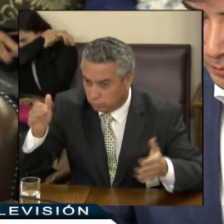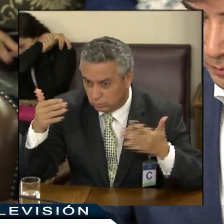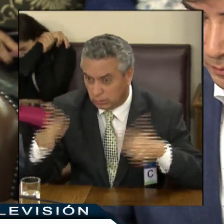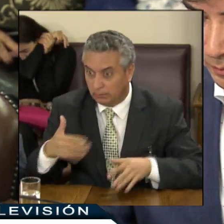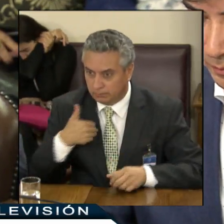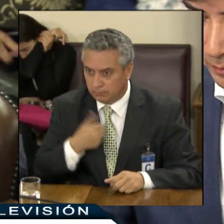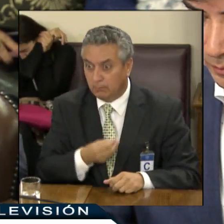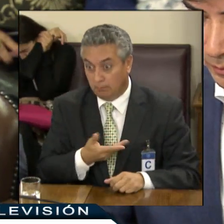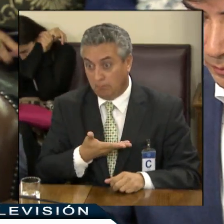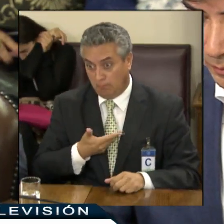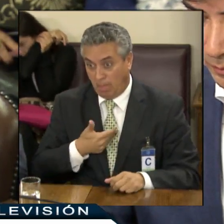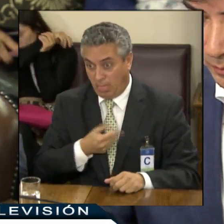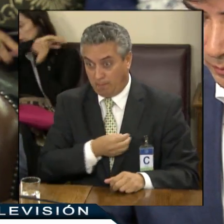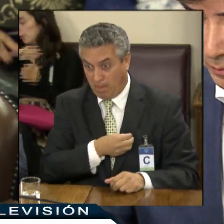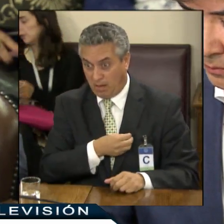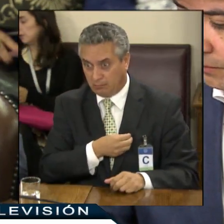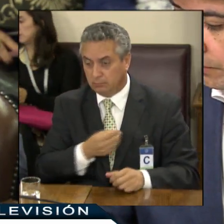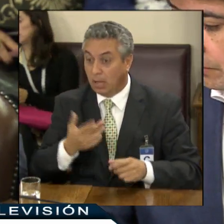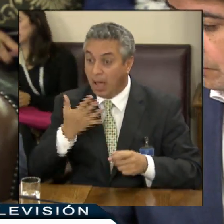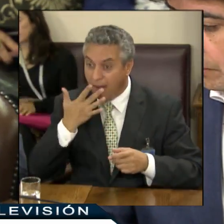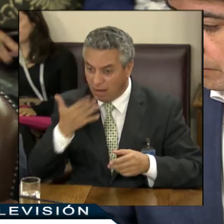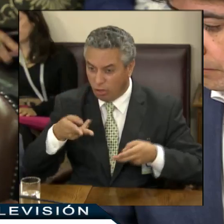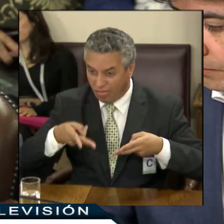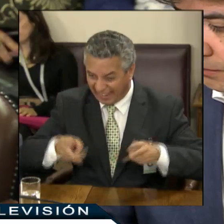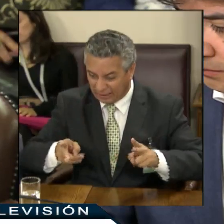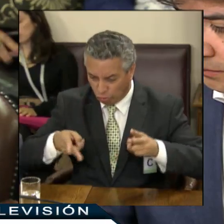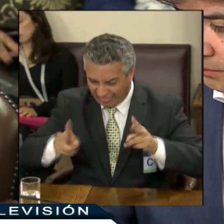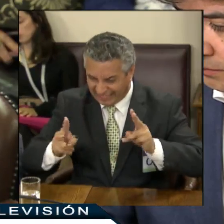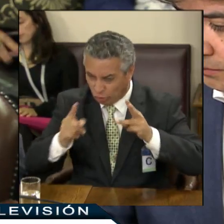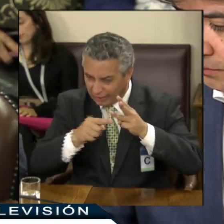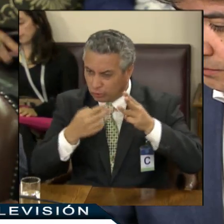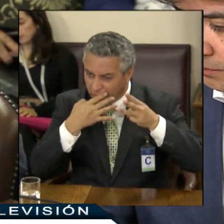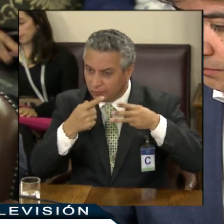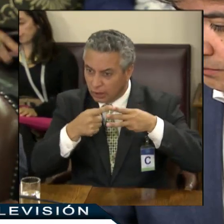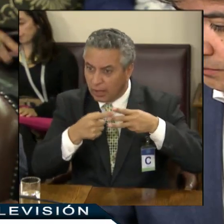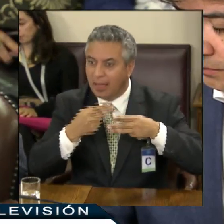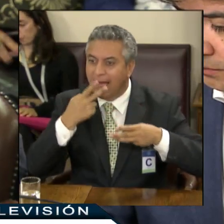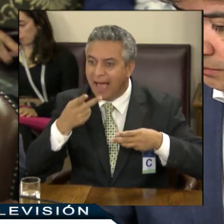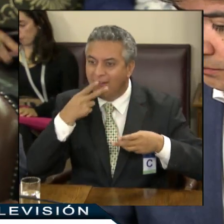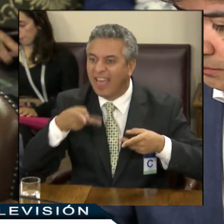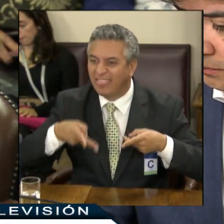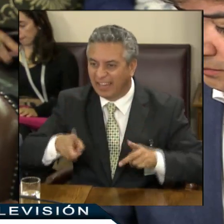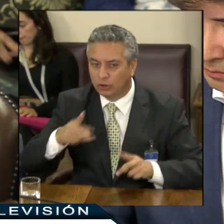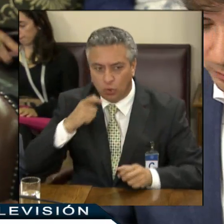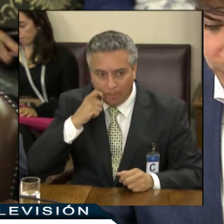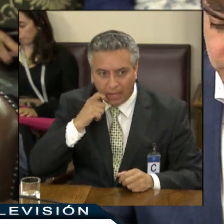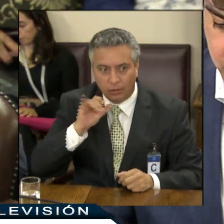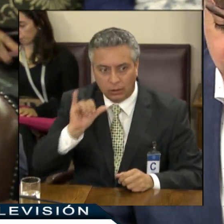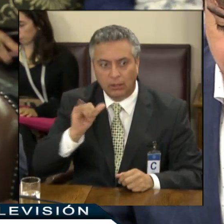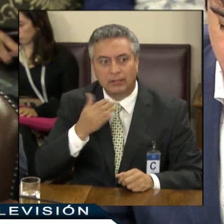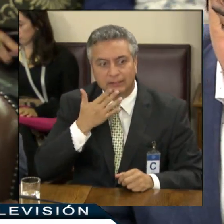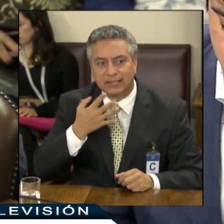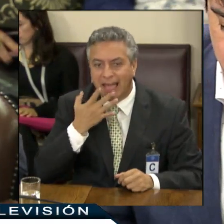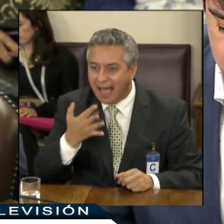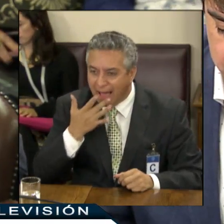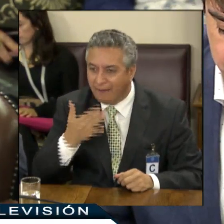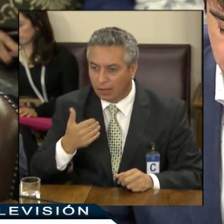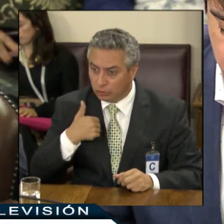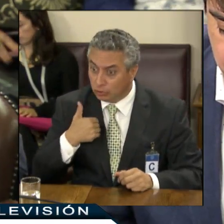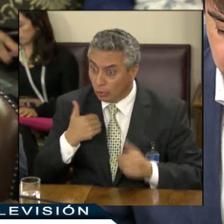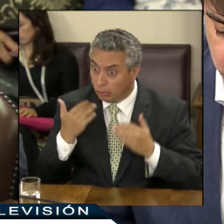sesiones se ha hablado de derecho de derechos y más derechos se habla de derechos humanos y se habla yo